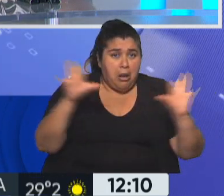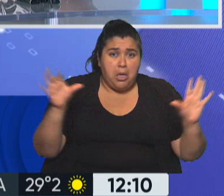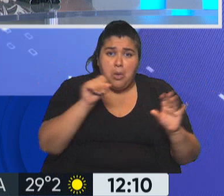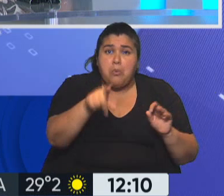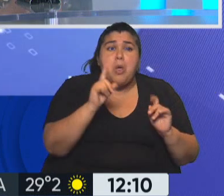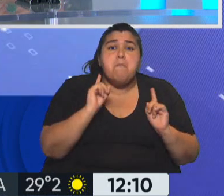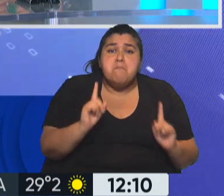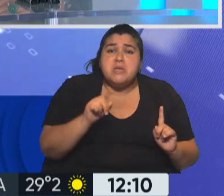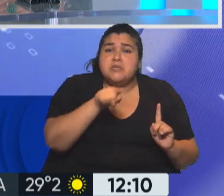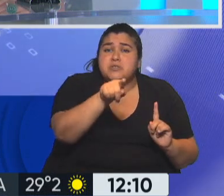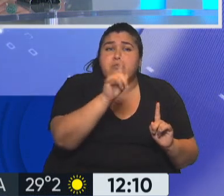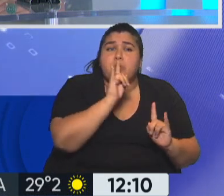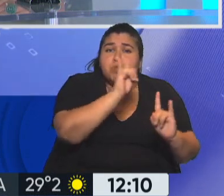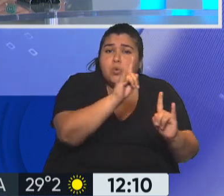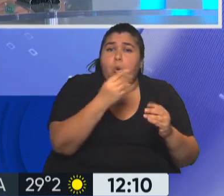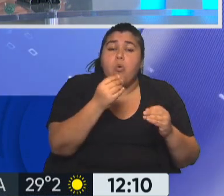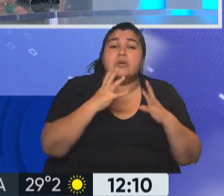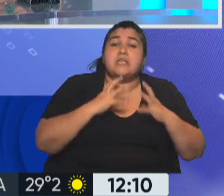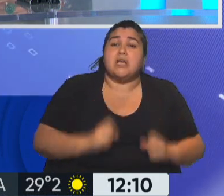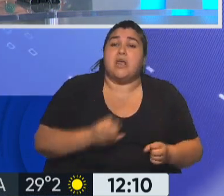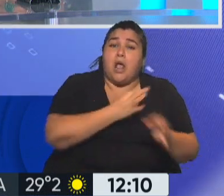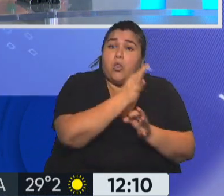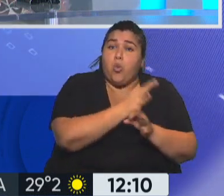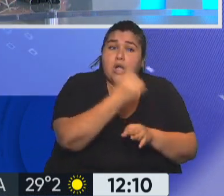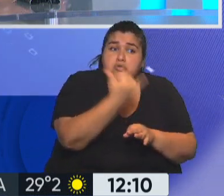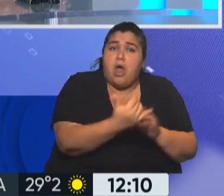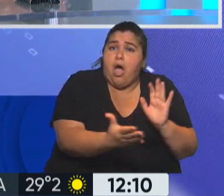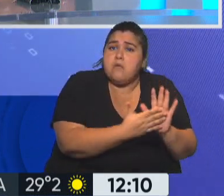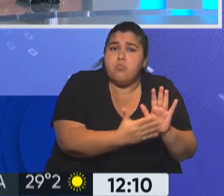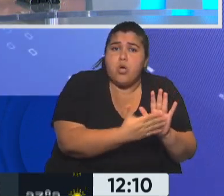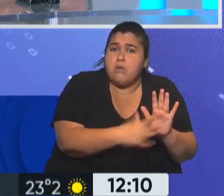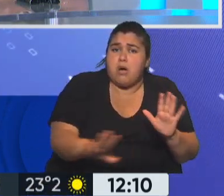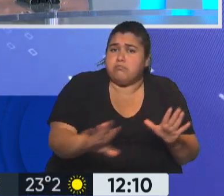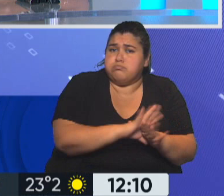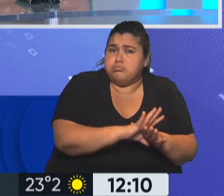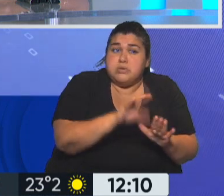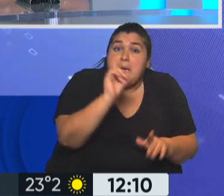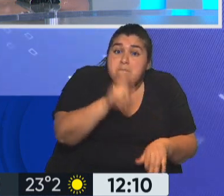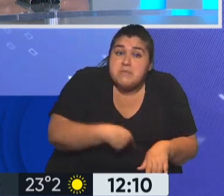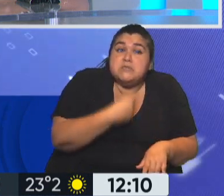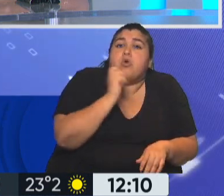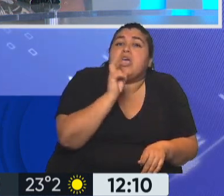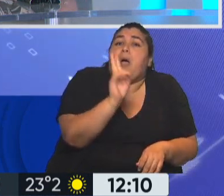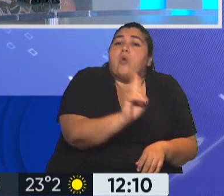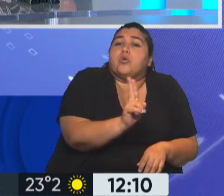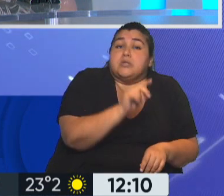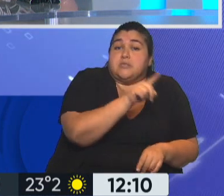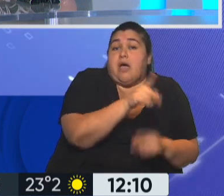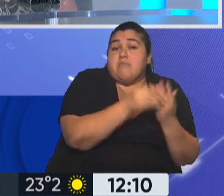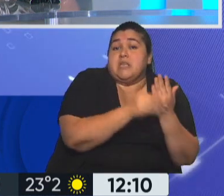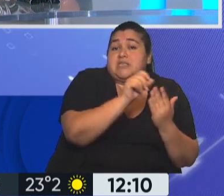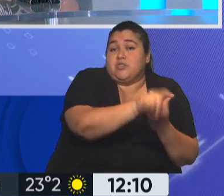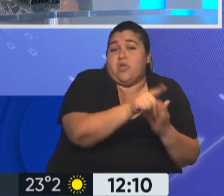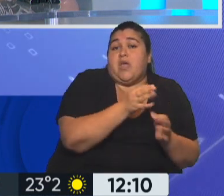mismos registros de la Secretaría de Educación, que es la que le asigna a los pagos de las universidades, que recordemos